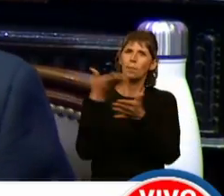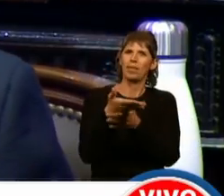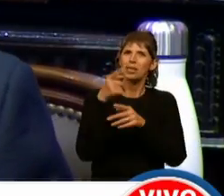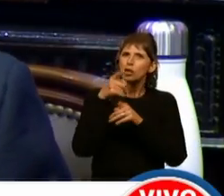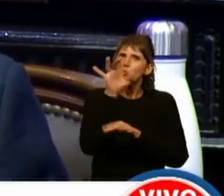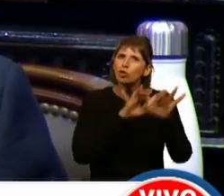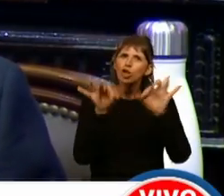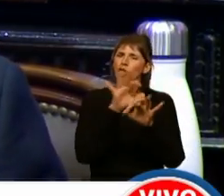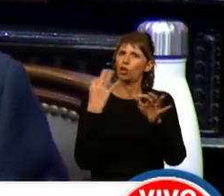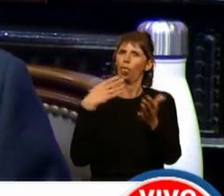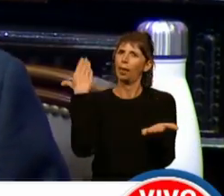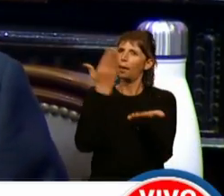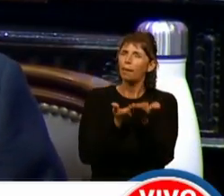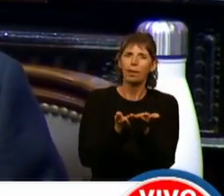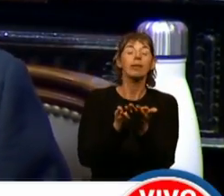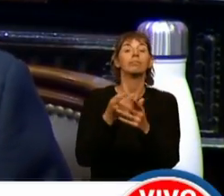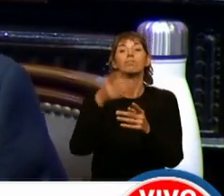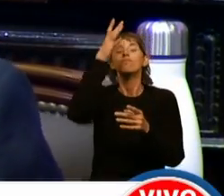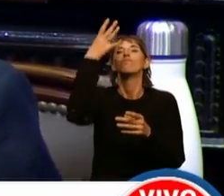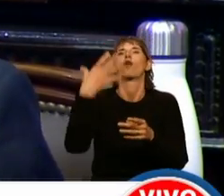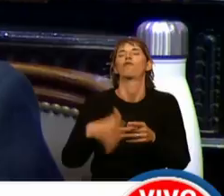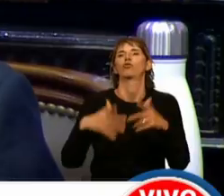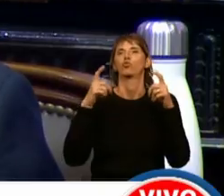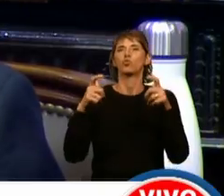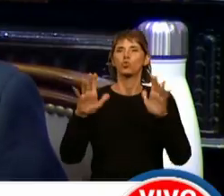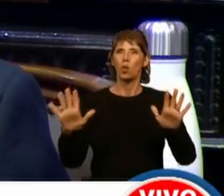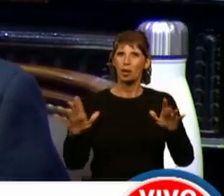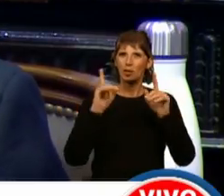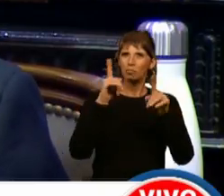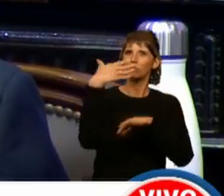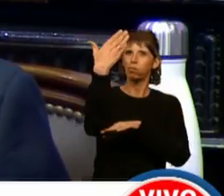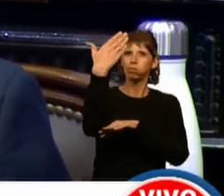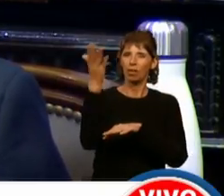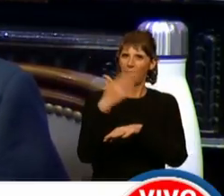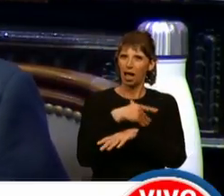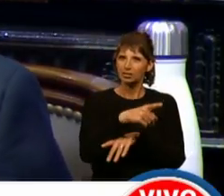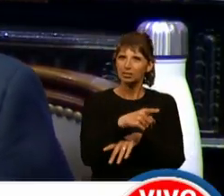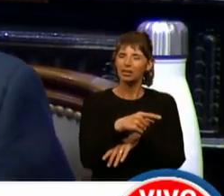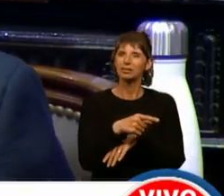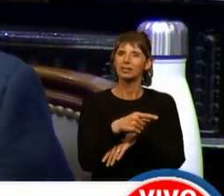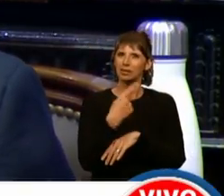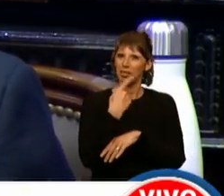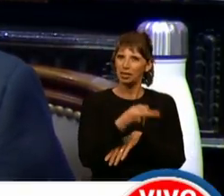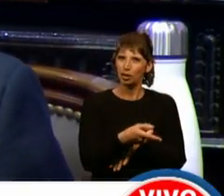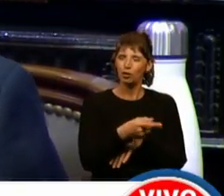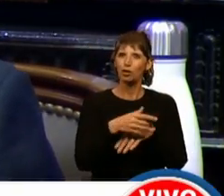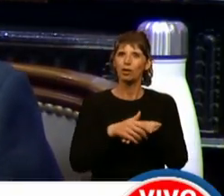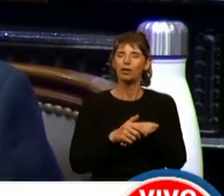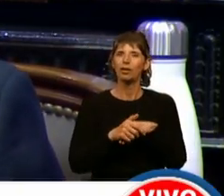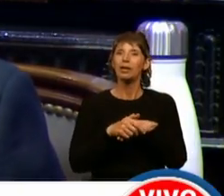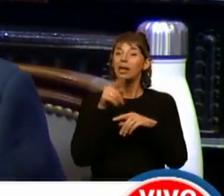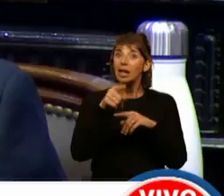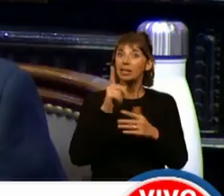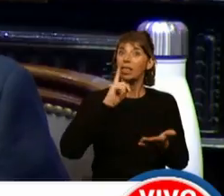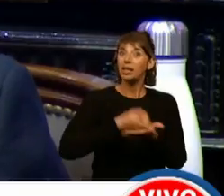vista y afortunadamente como bien lo expresó la miembro informante y el presidente ayer este dictamen